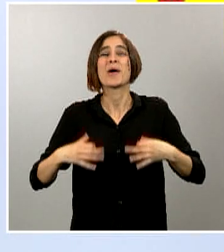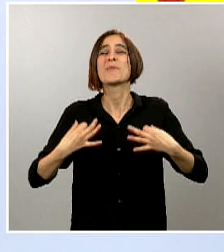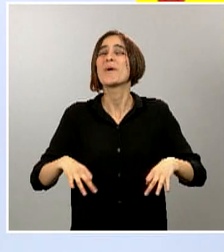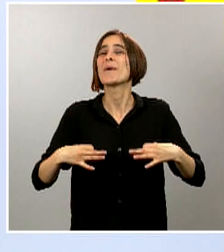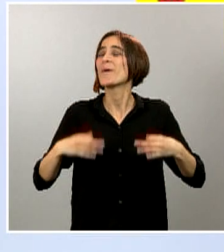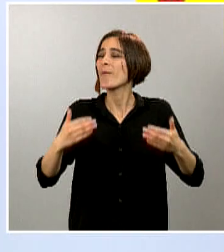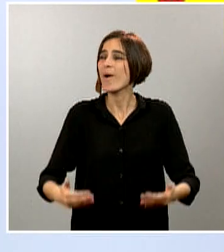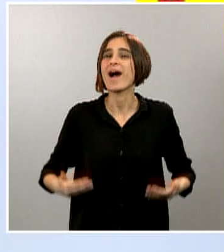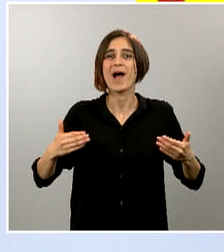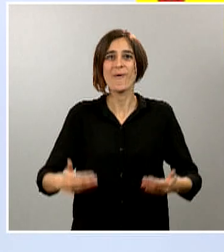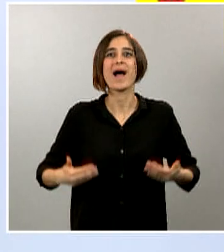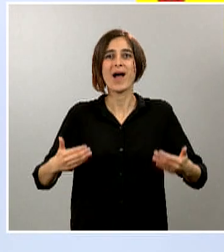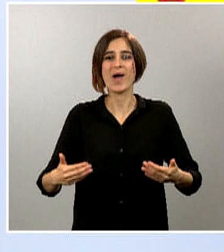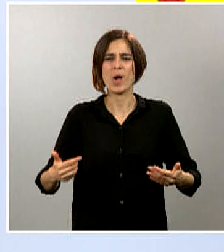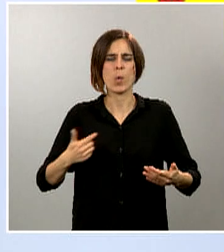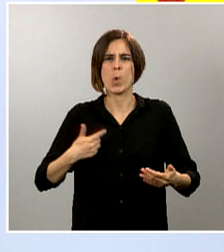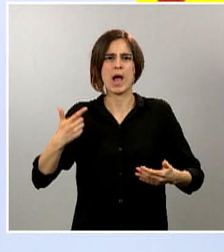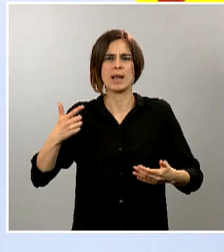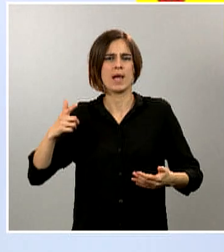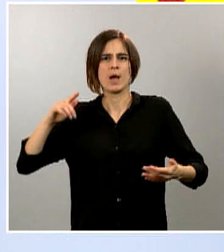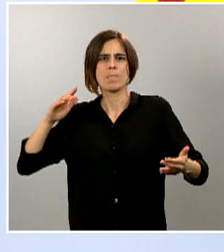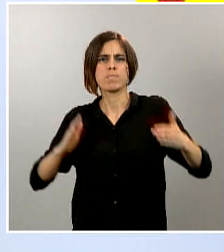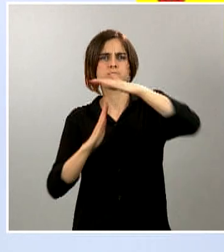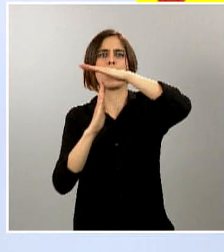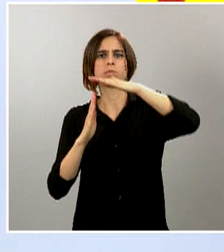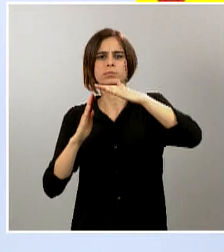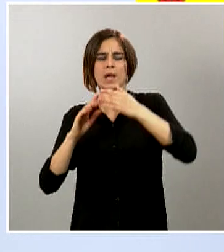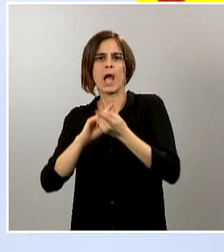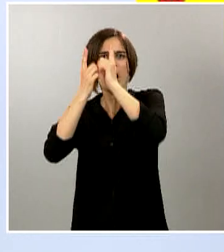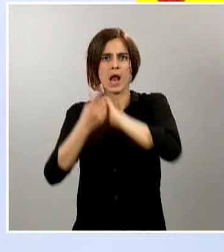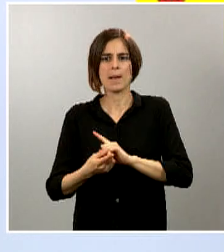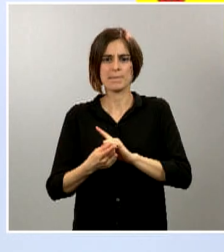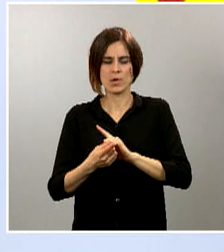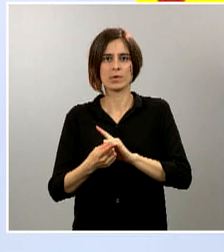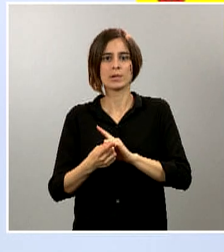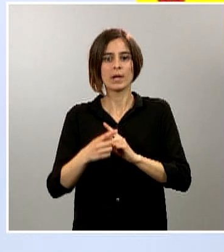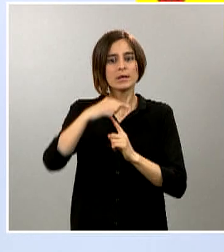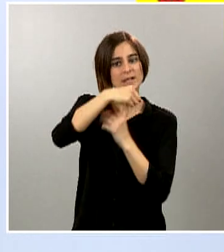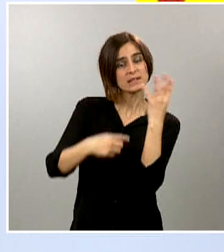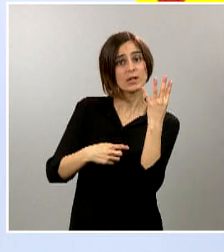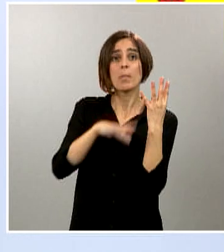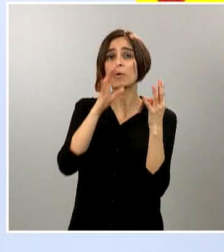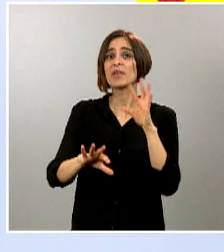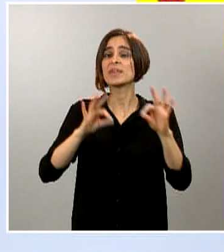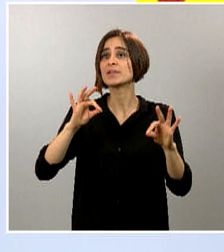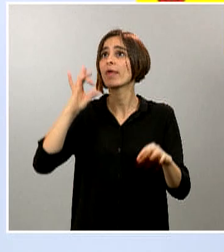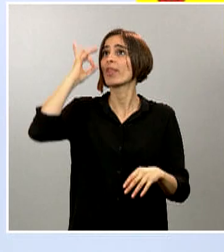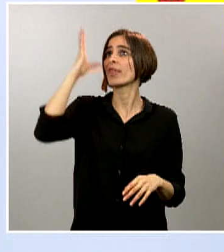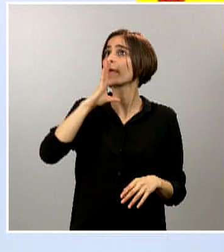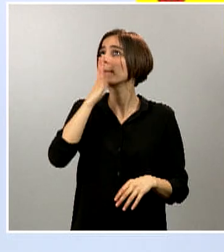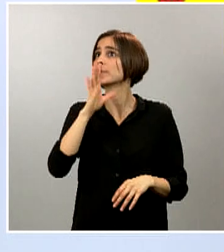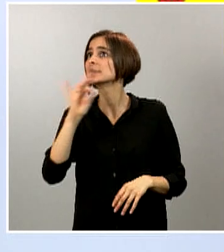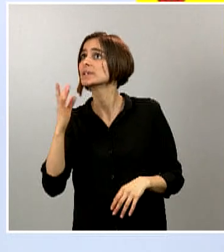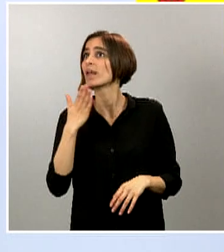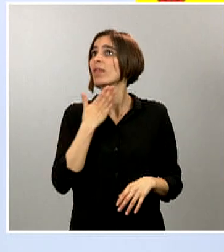severas de nuestra historia reciente. No se trata de decisiones caprichosas, no se trata de medidas derivadas de una arbitrariedad